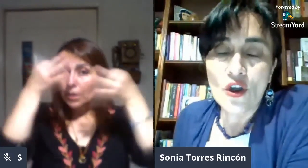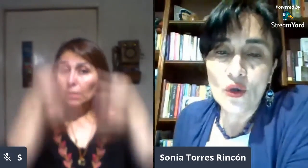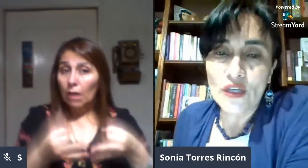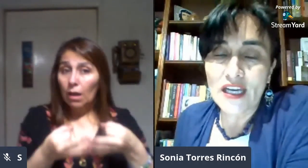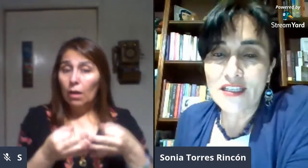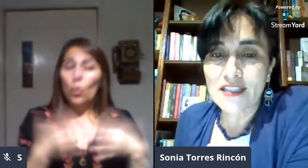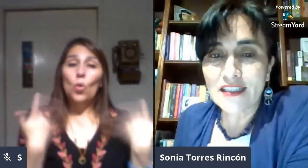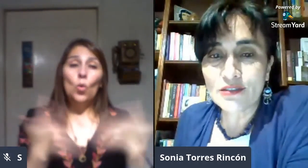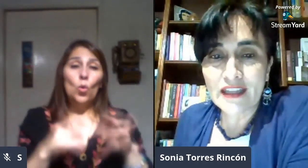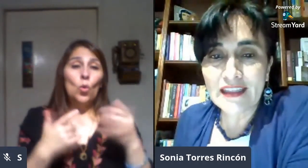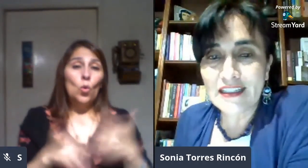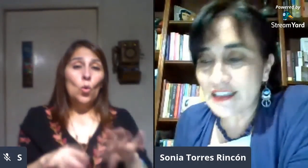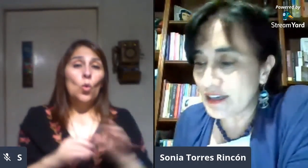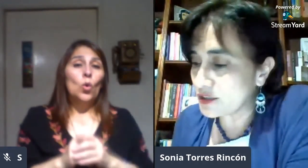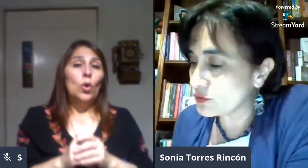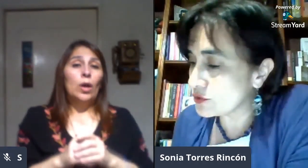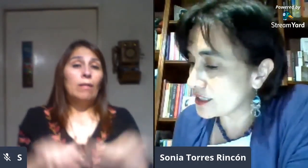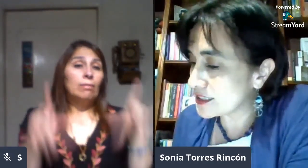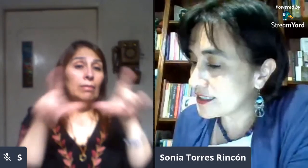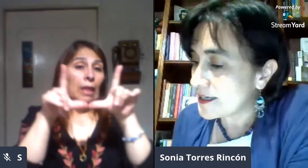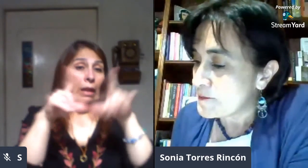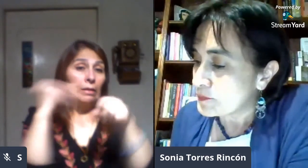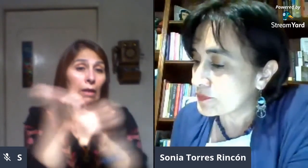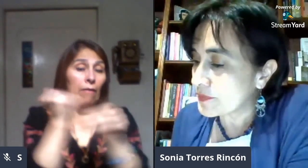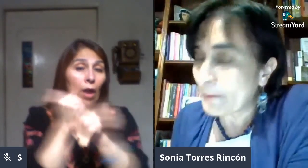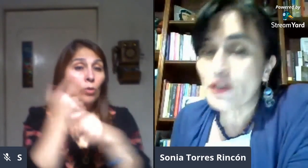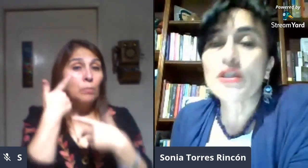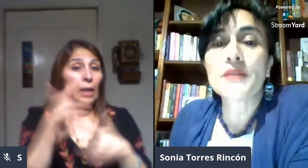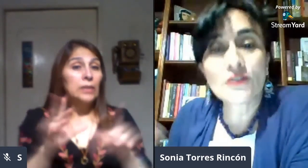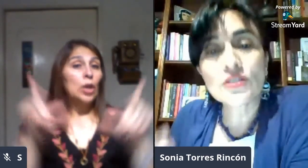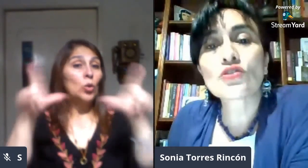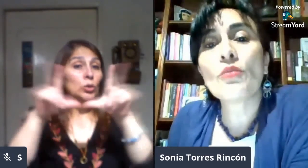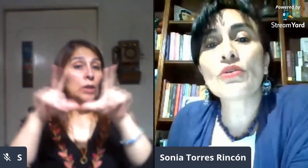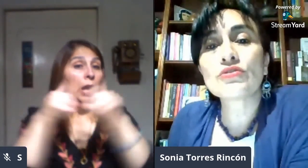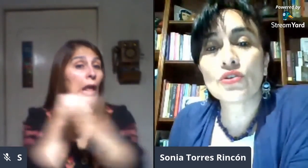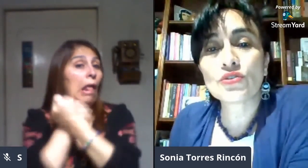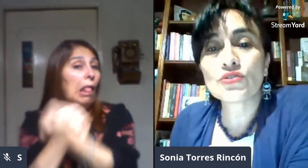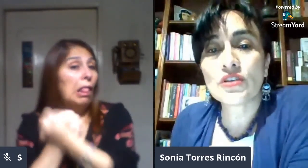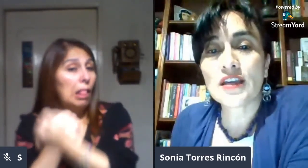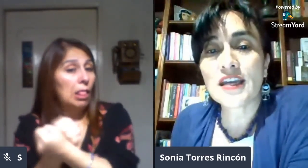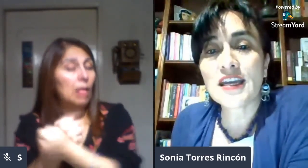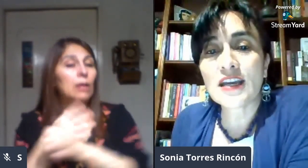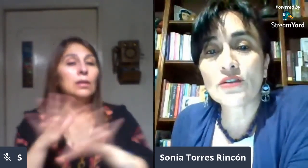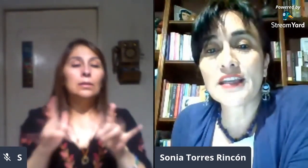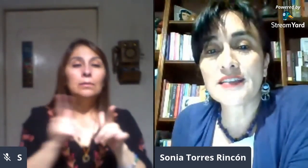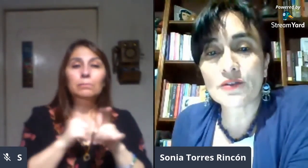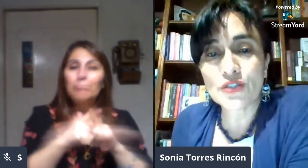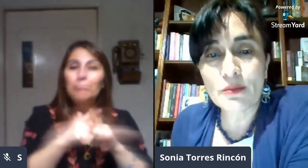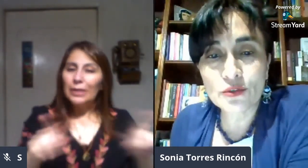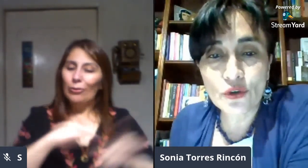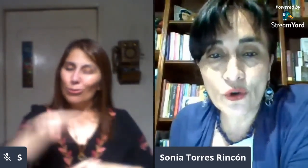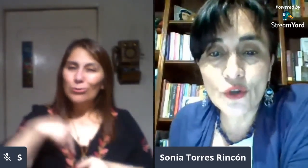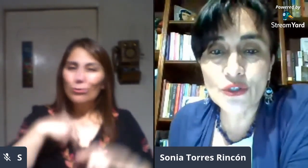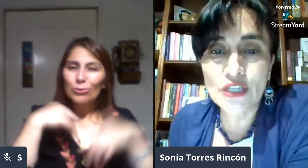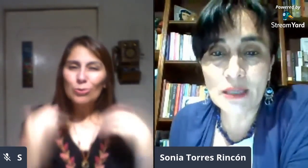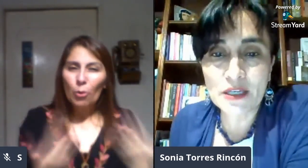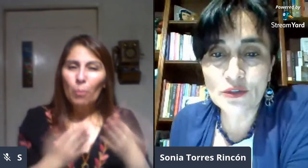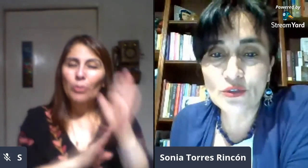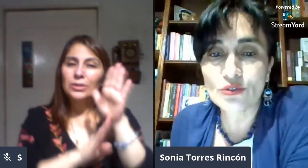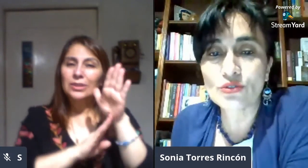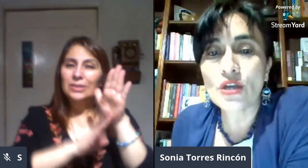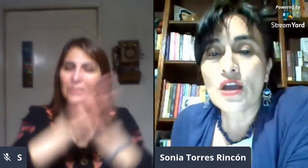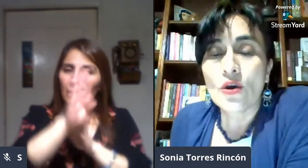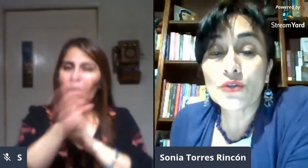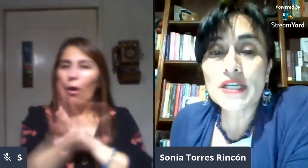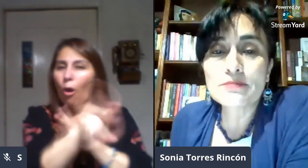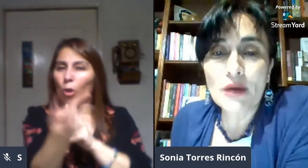teletrabajo, lo que hay es casi una telesclavitud allí, pero también entonces cómo nosotros desarrollamos otros